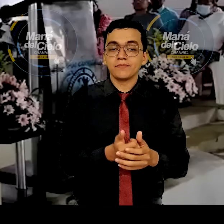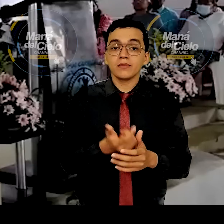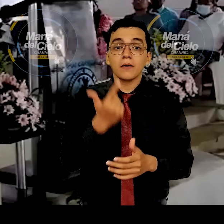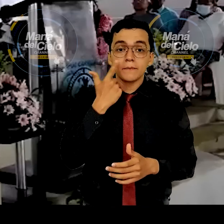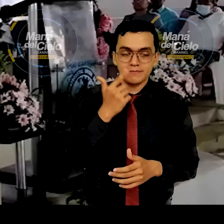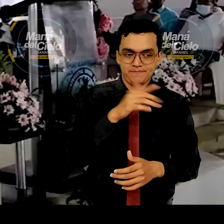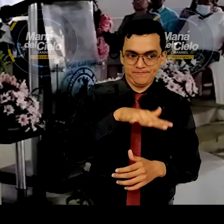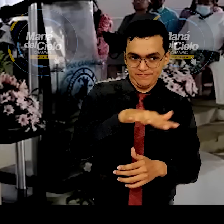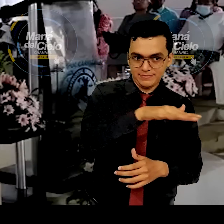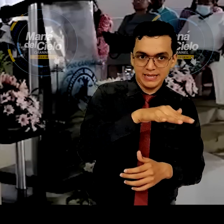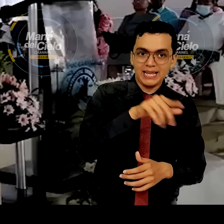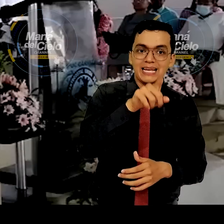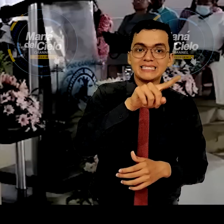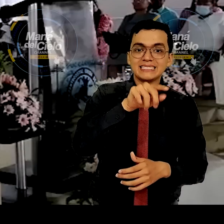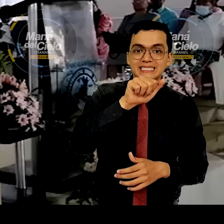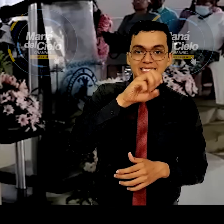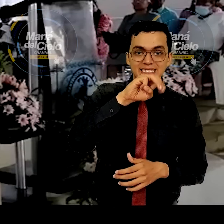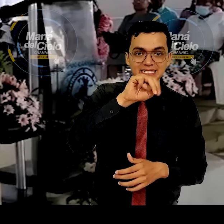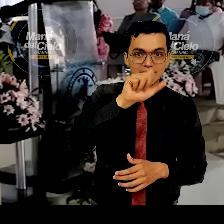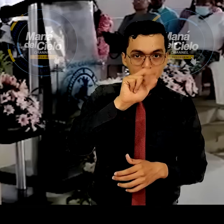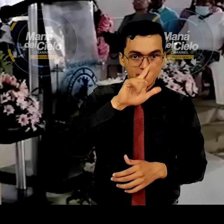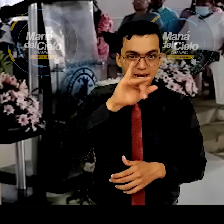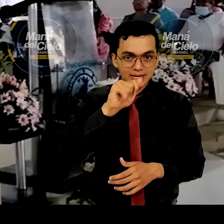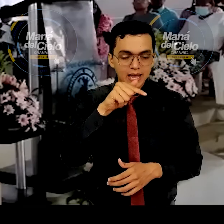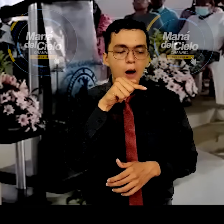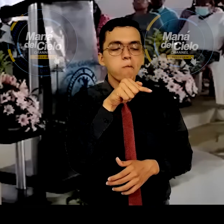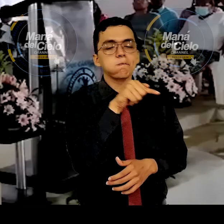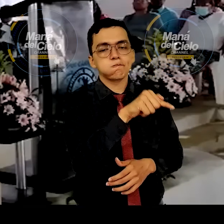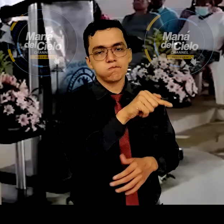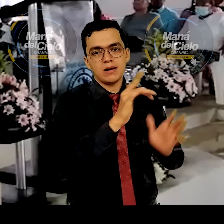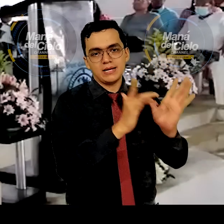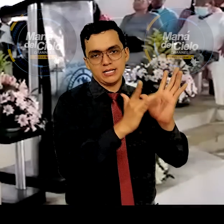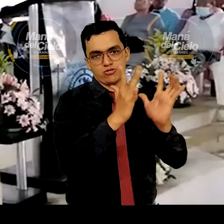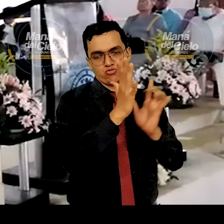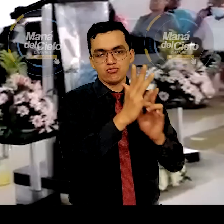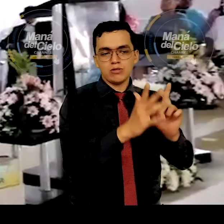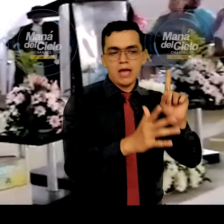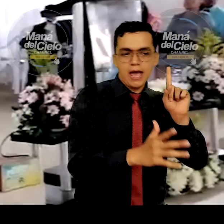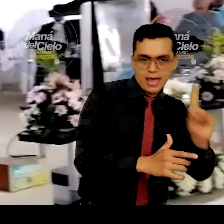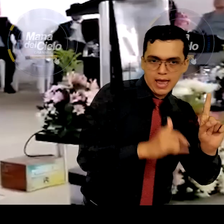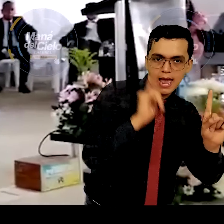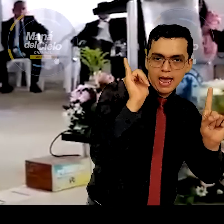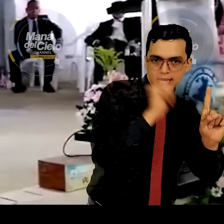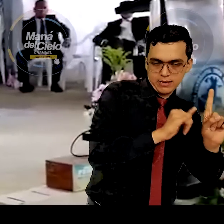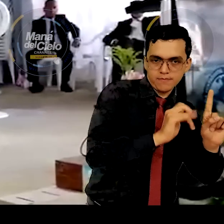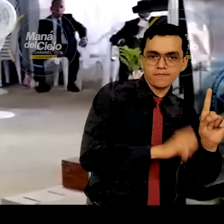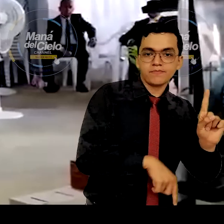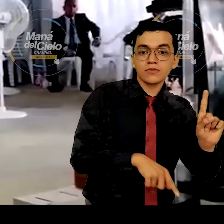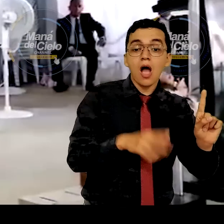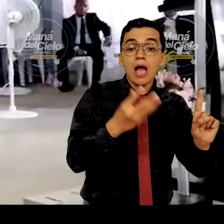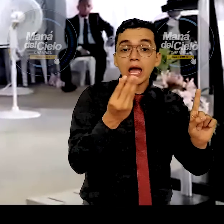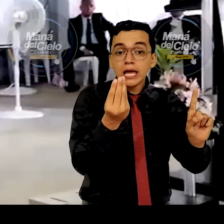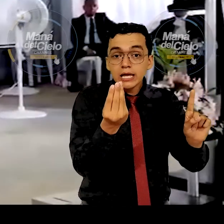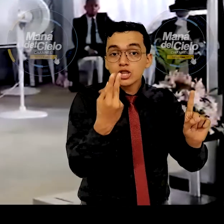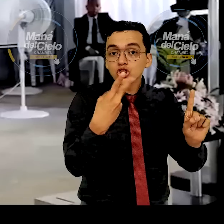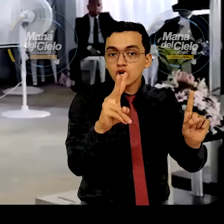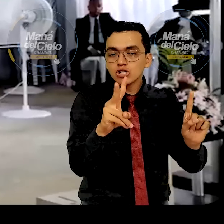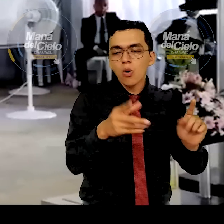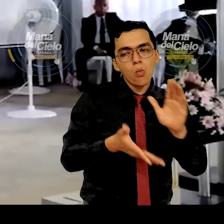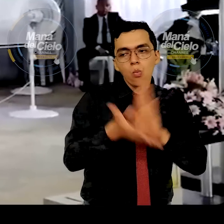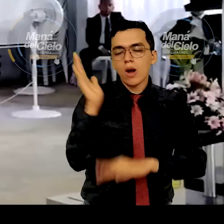regresan. Te trajimos comida. Y él dijo, yo ya tengo otra comida.